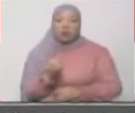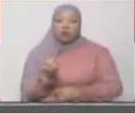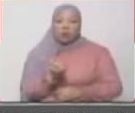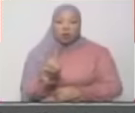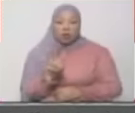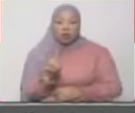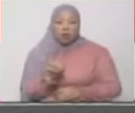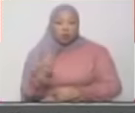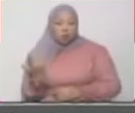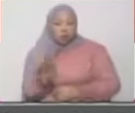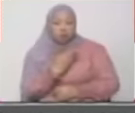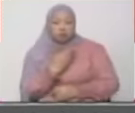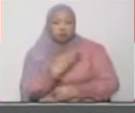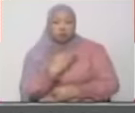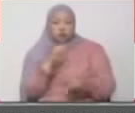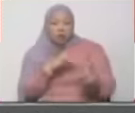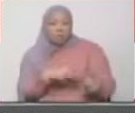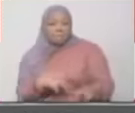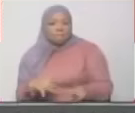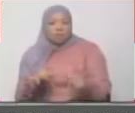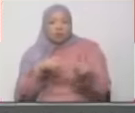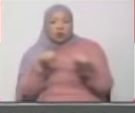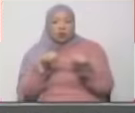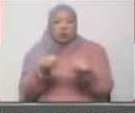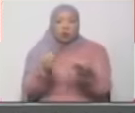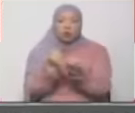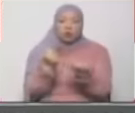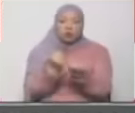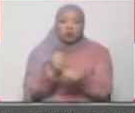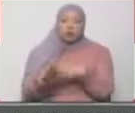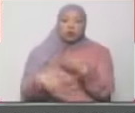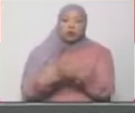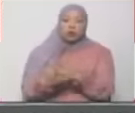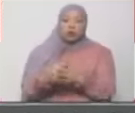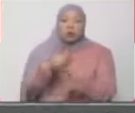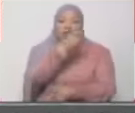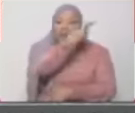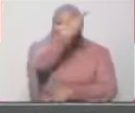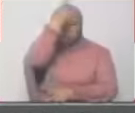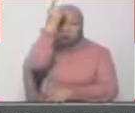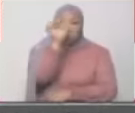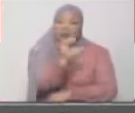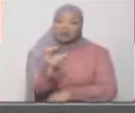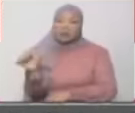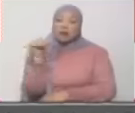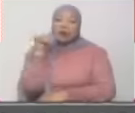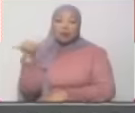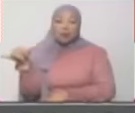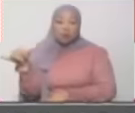es una amenaza y una conspiración permanente que Diosdado denunció esta semana